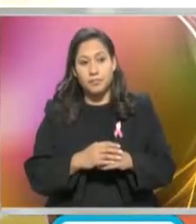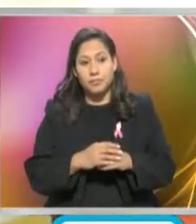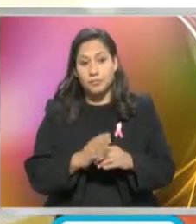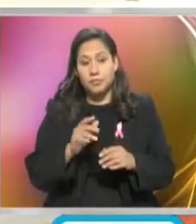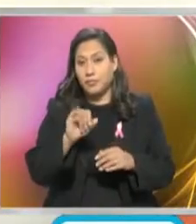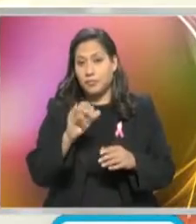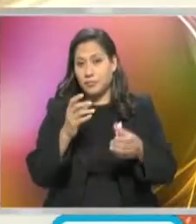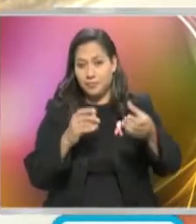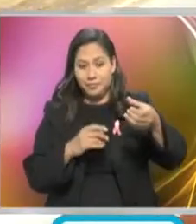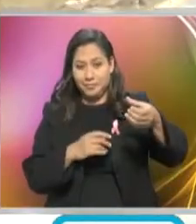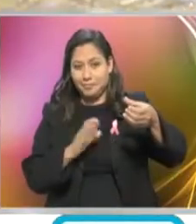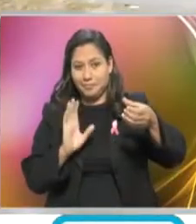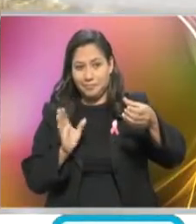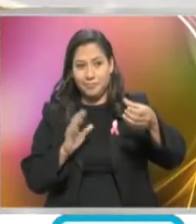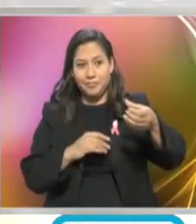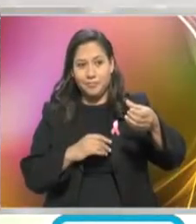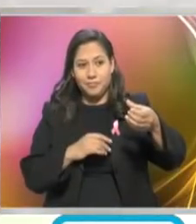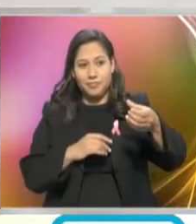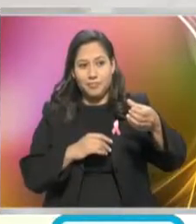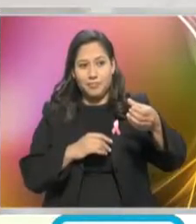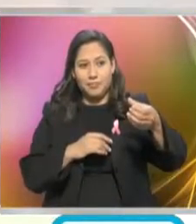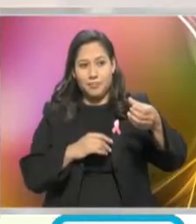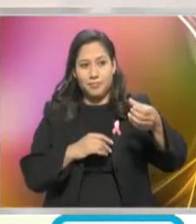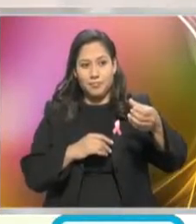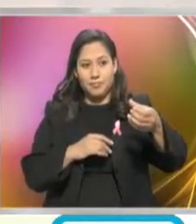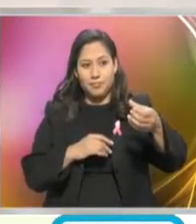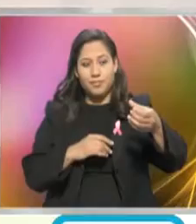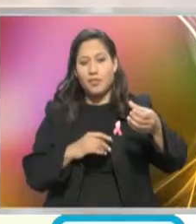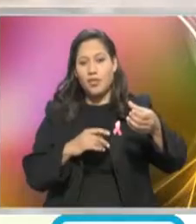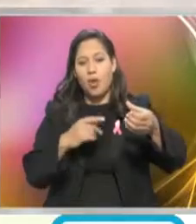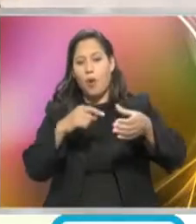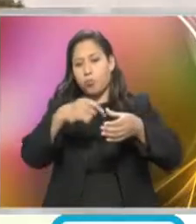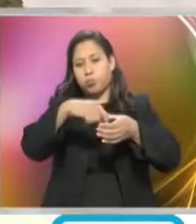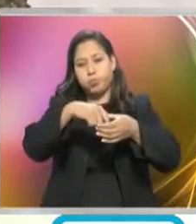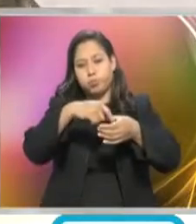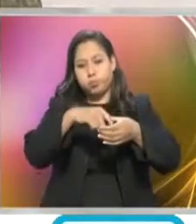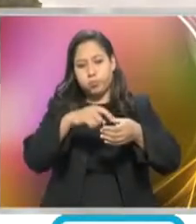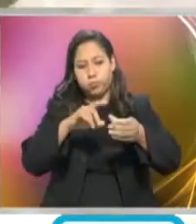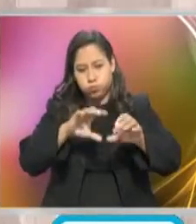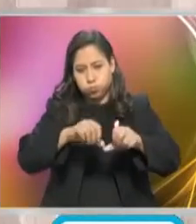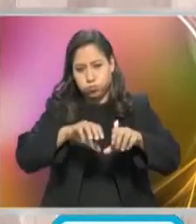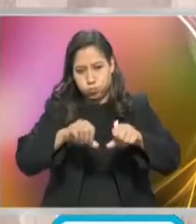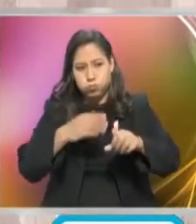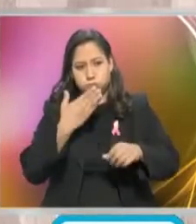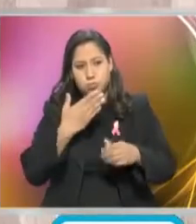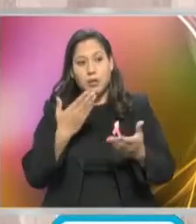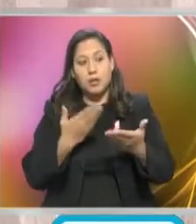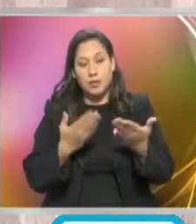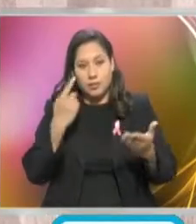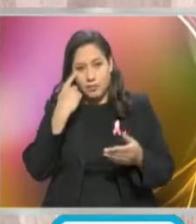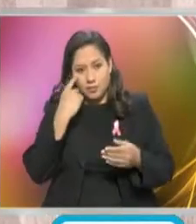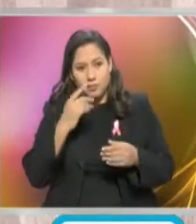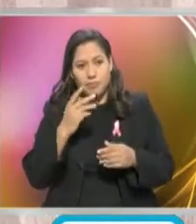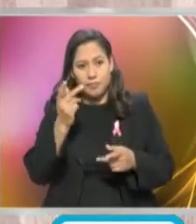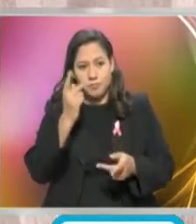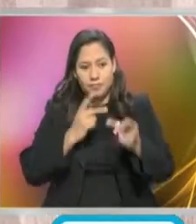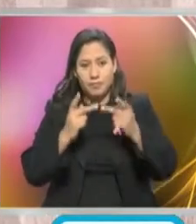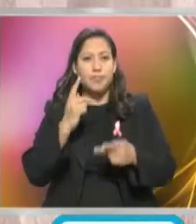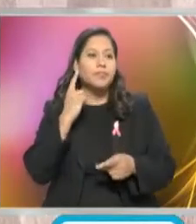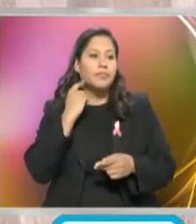pues ya quedó nuestro rollo. Tiene que estar Ese- bien apretadito para que no quede como flojo, ¿no? Y ahora lo que vamos a hacer es, precisamente